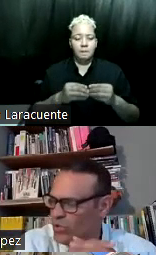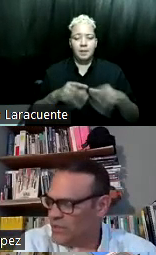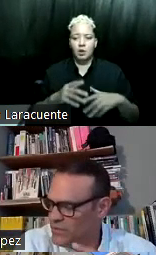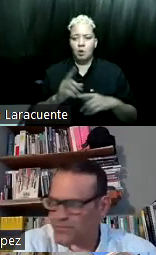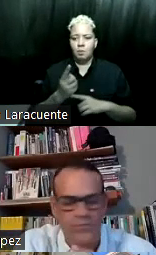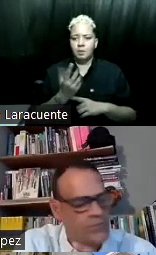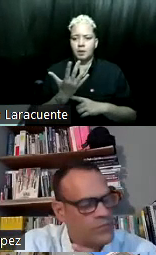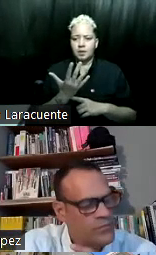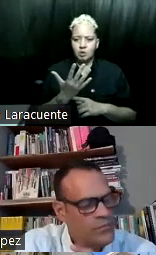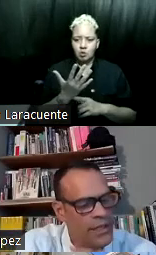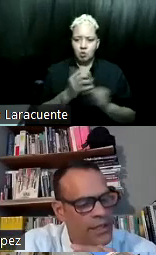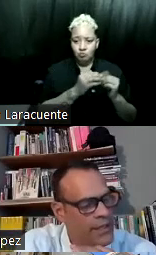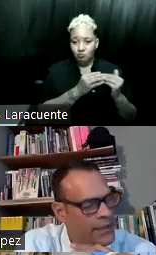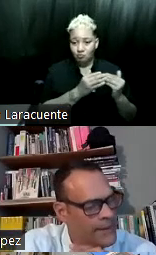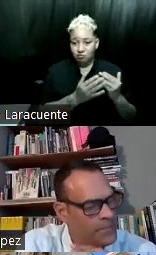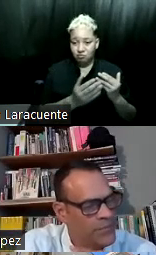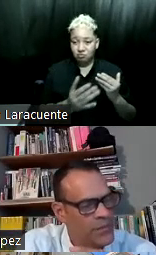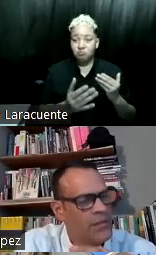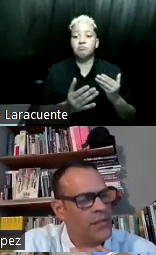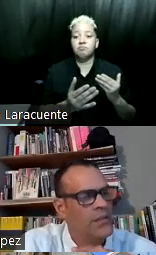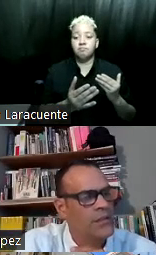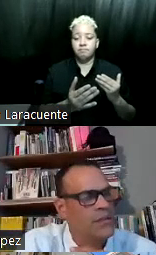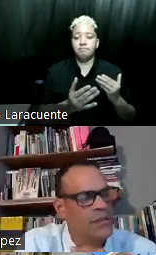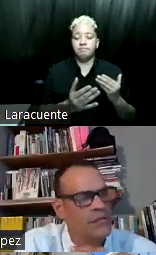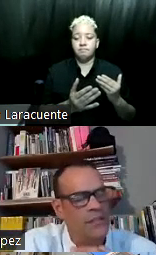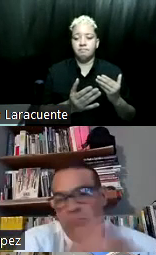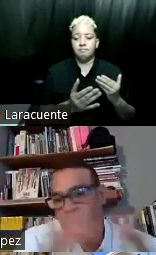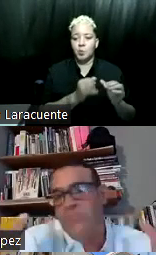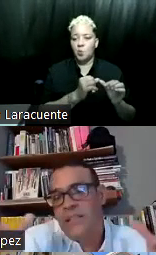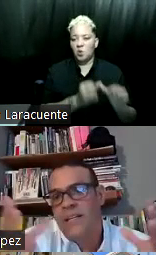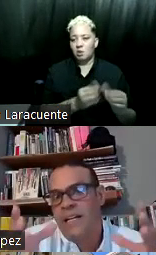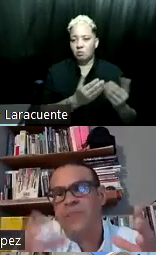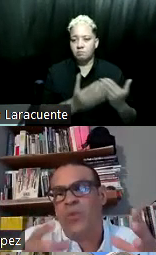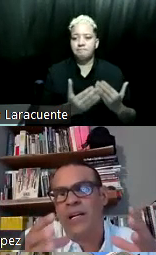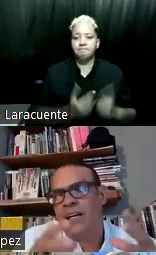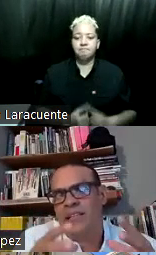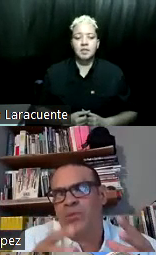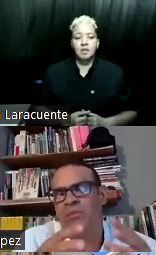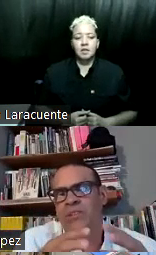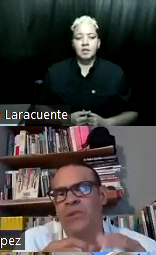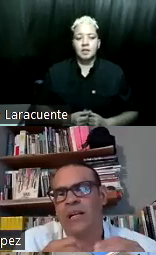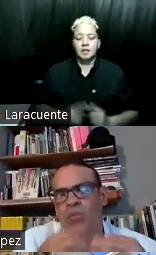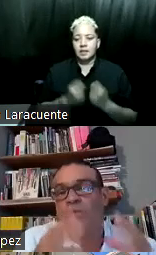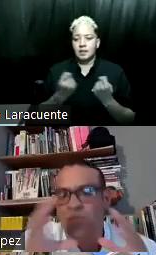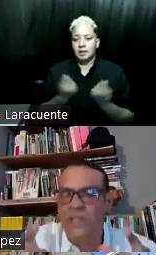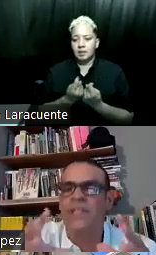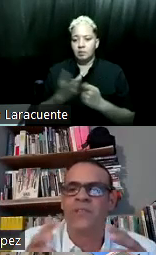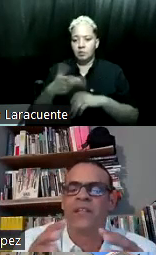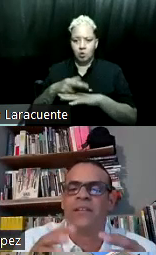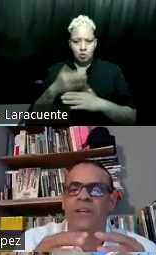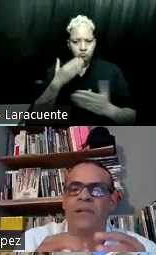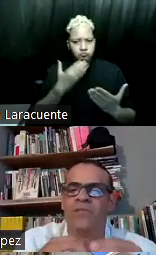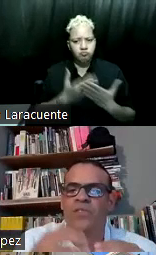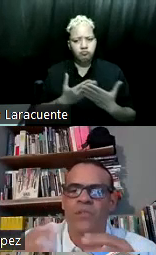5 corridos. eh, y pues el equipo de Puerto Rico era bueno,